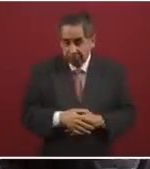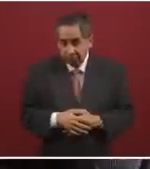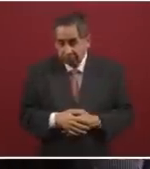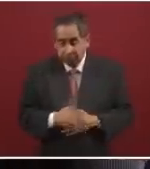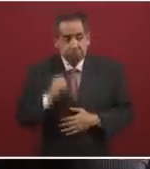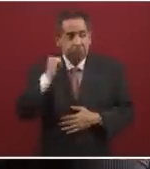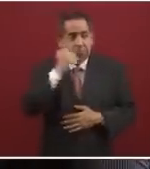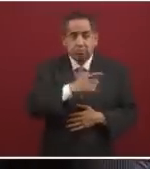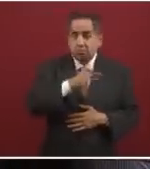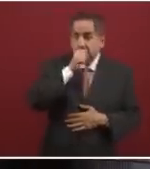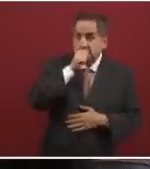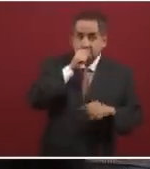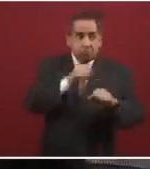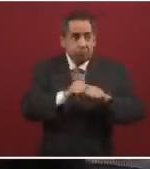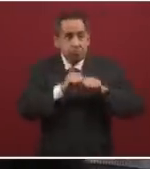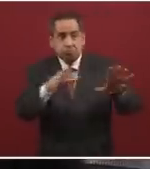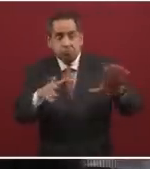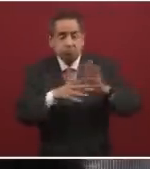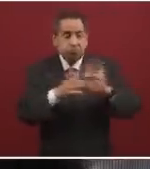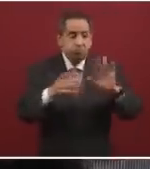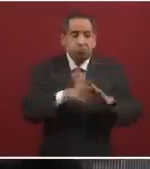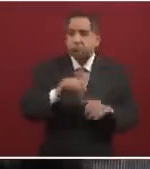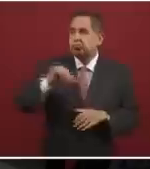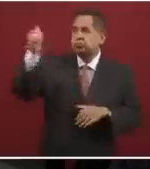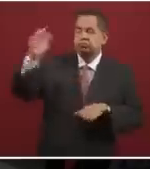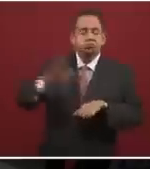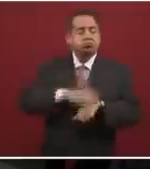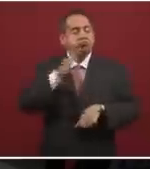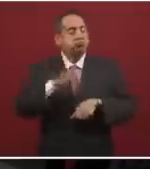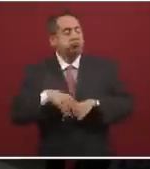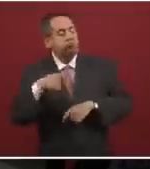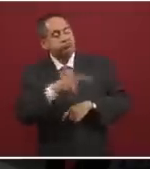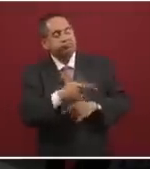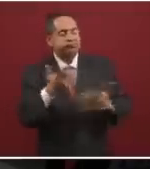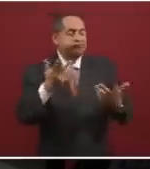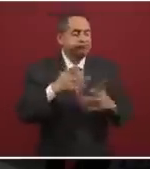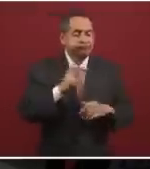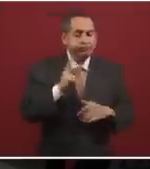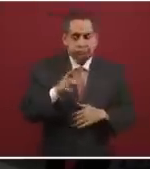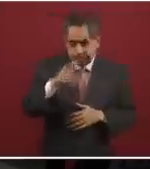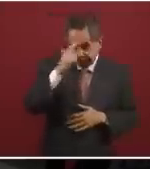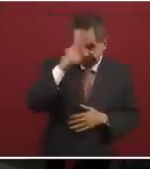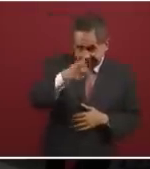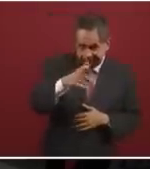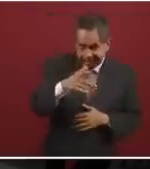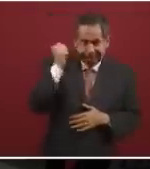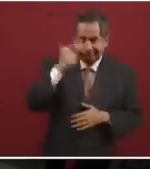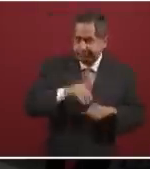¿Dijeron algo las calificadoras? Que ustedes recuerden.